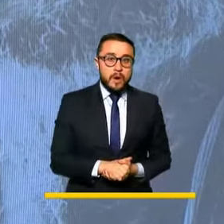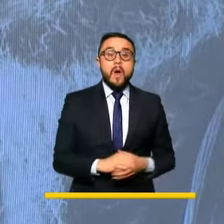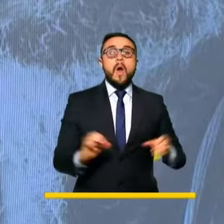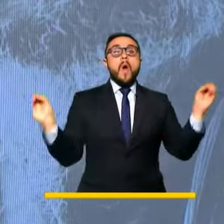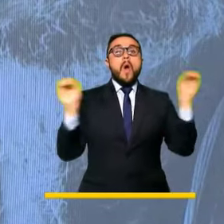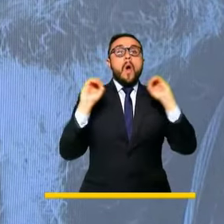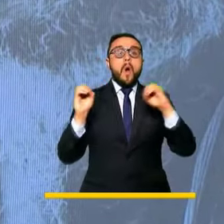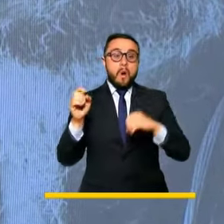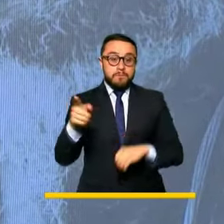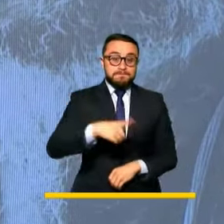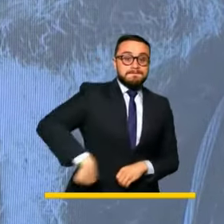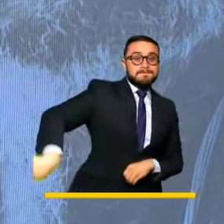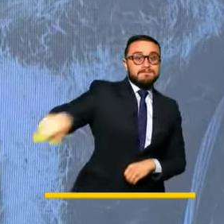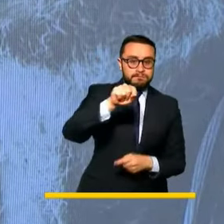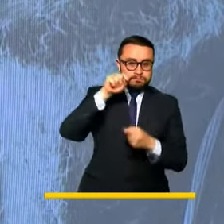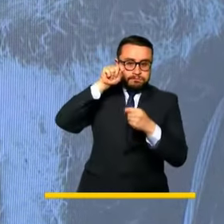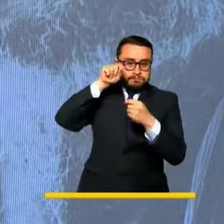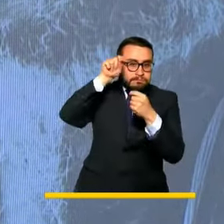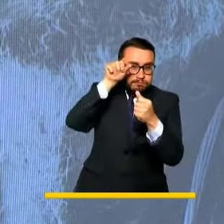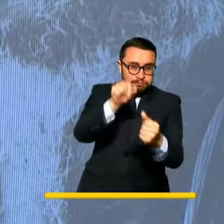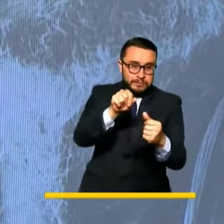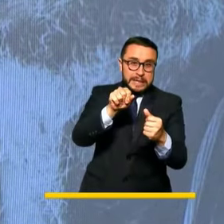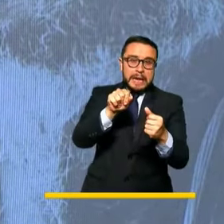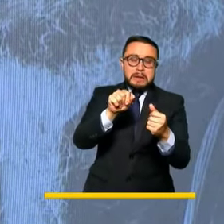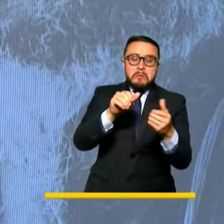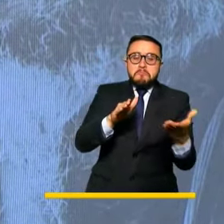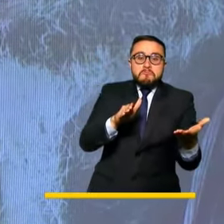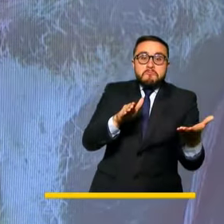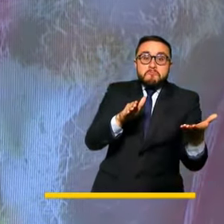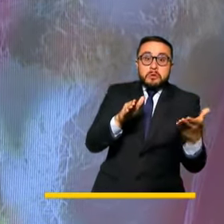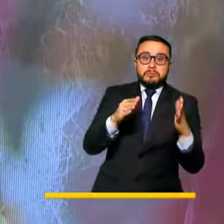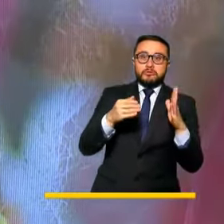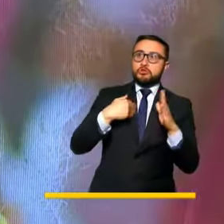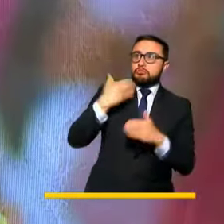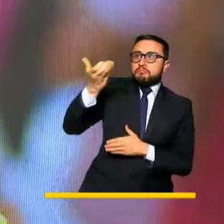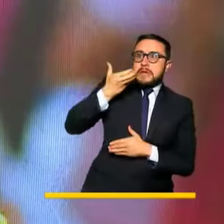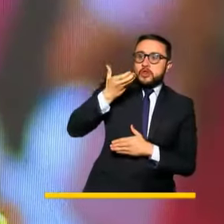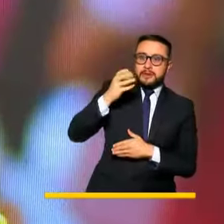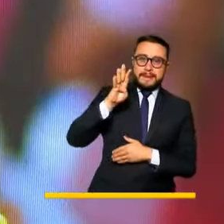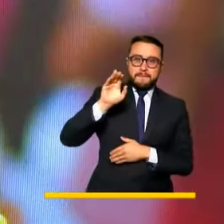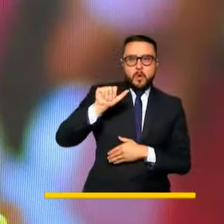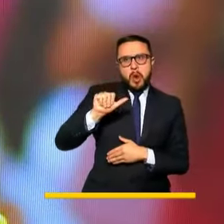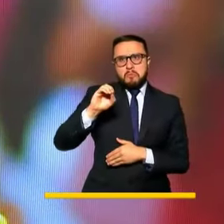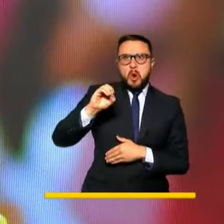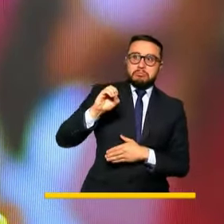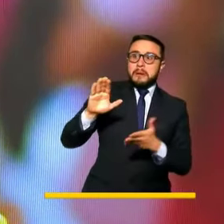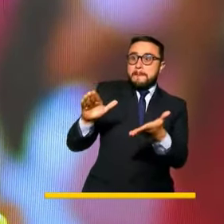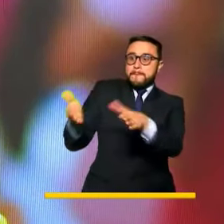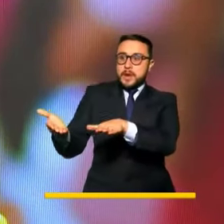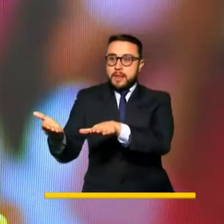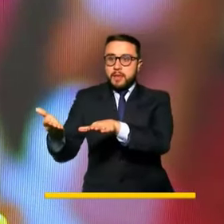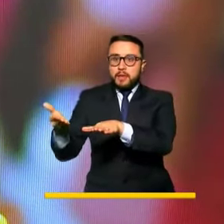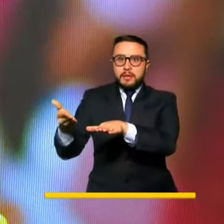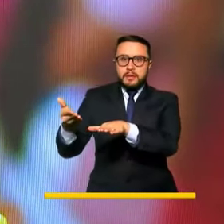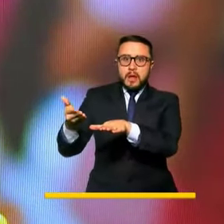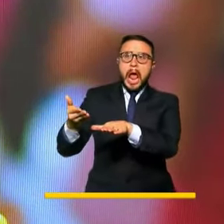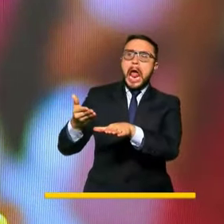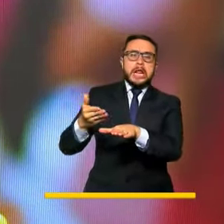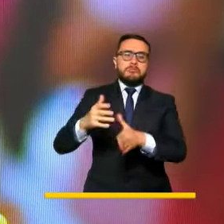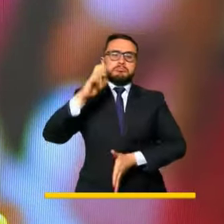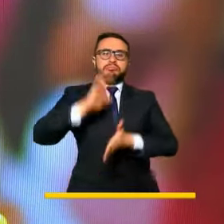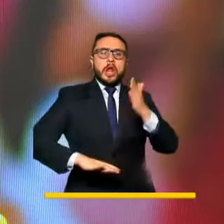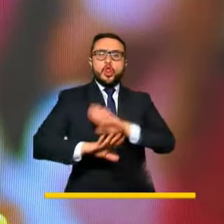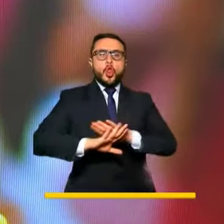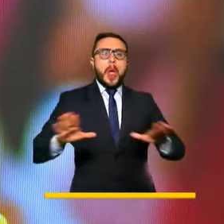renta vitalicia cuando el cónyuge fallece. Sigue como está en el actual momento. Pero